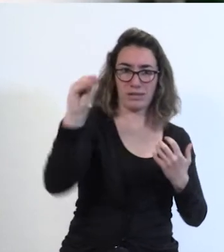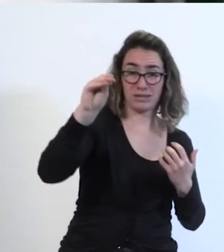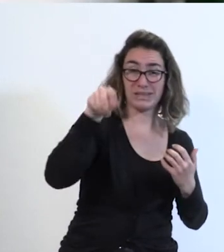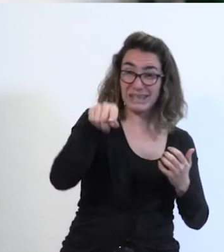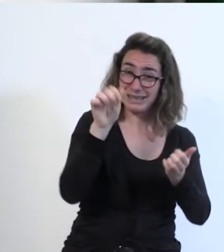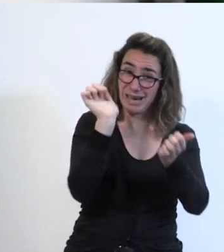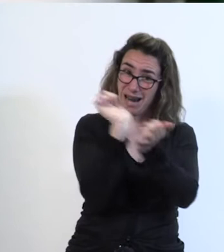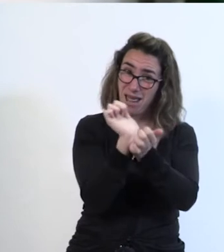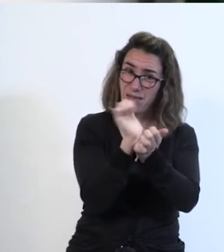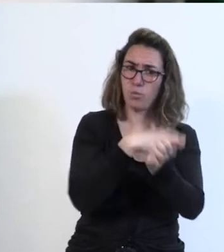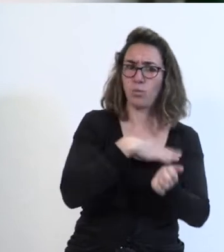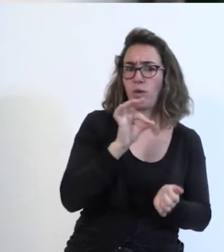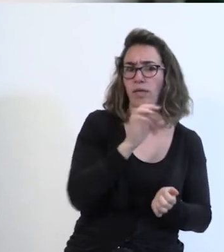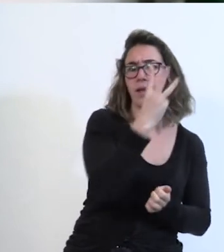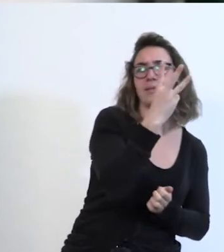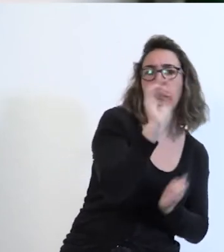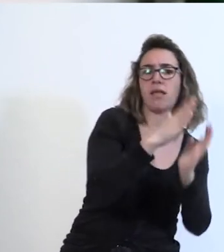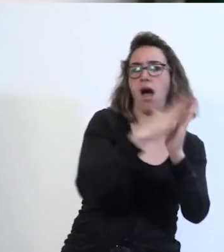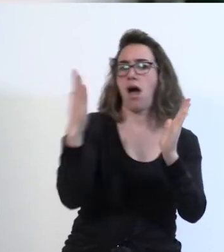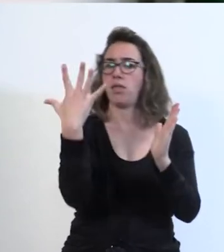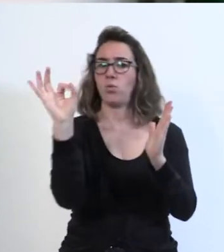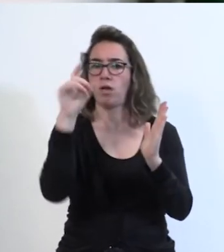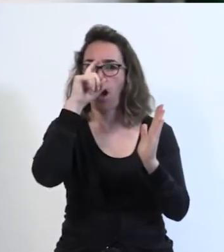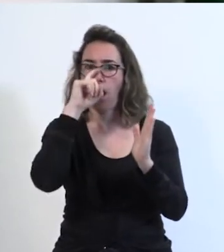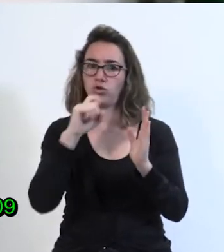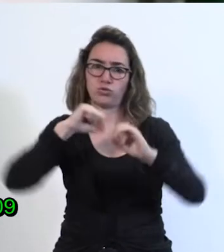de cárcel que van de 30 a 50.